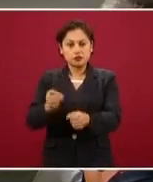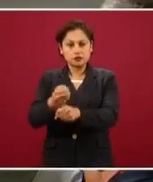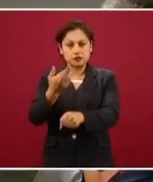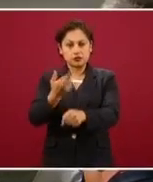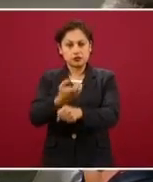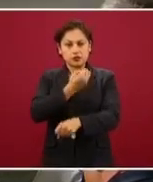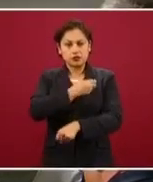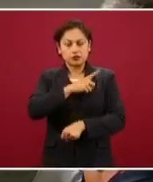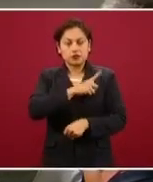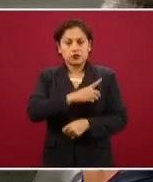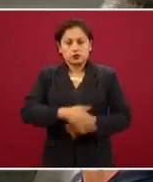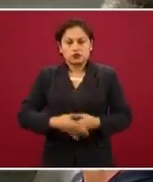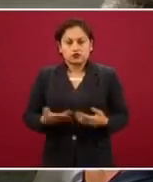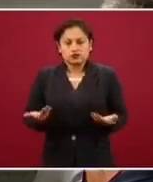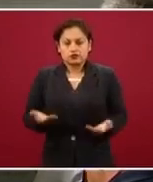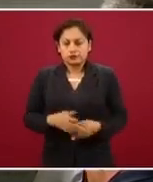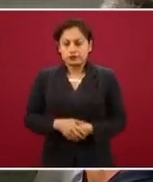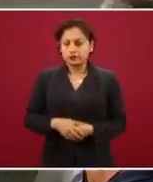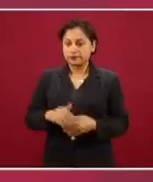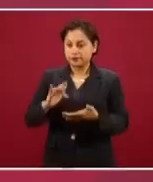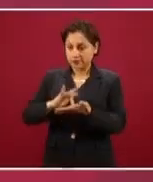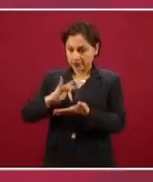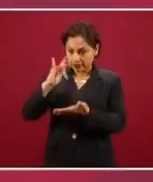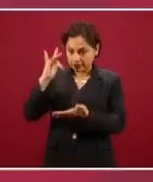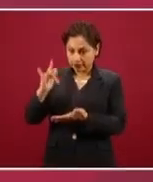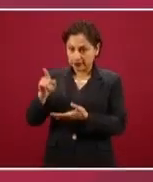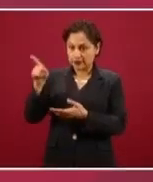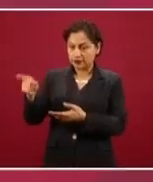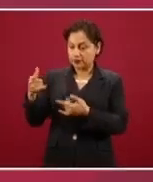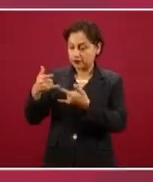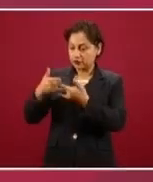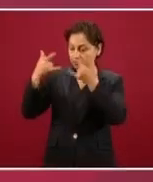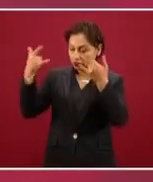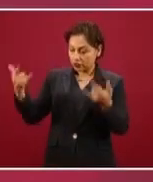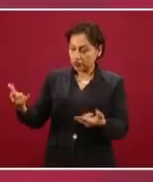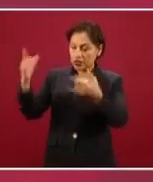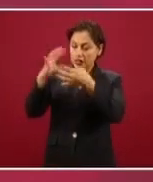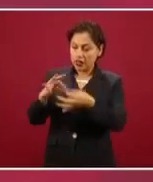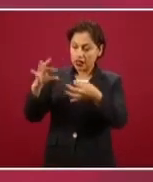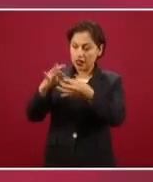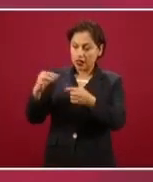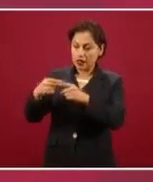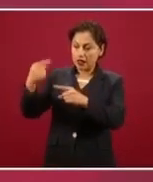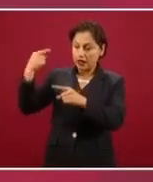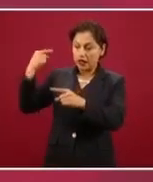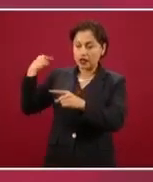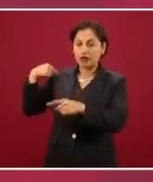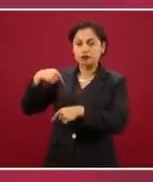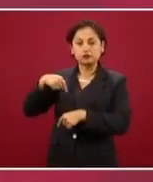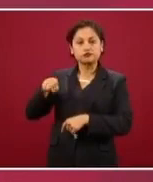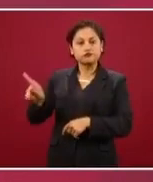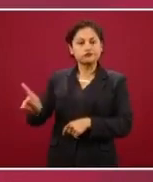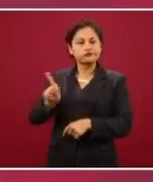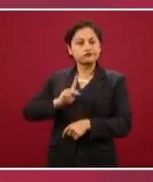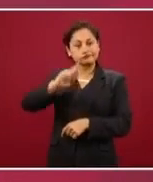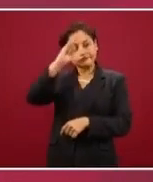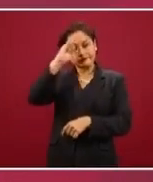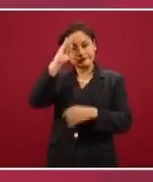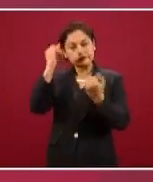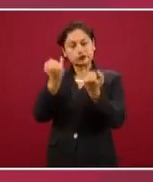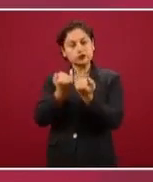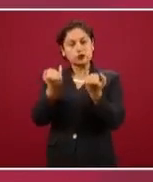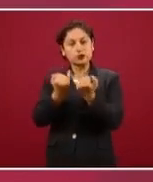relato histórico. Coincido con usted de que hay muchas personalidades que han dado el